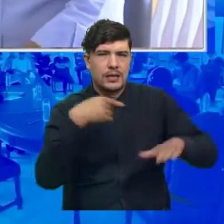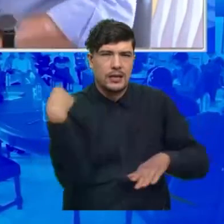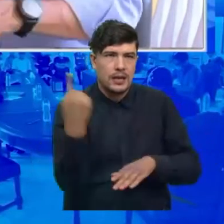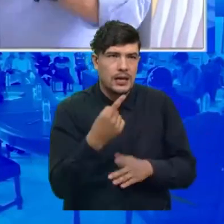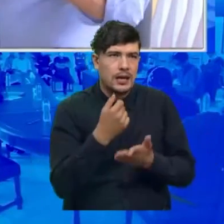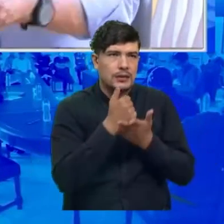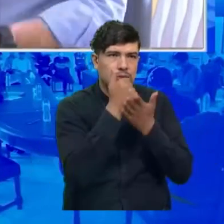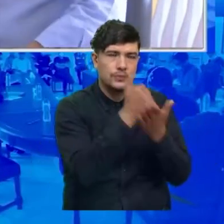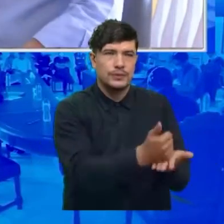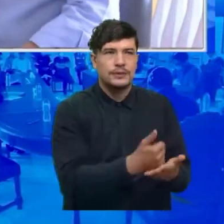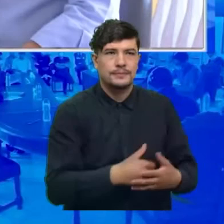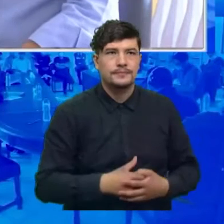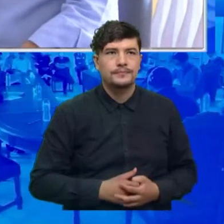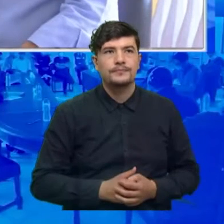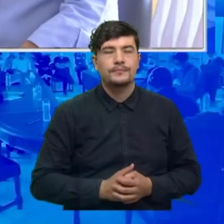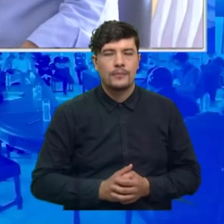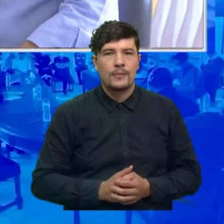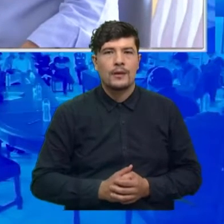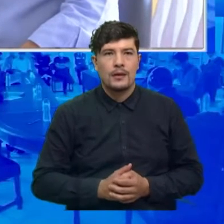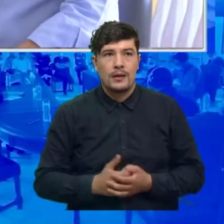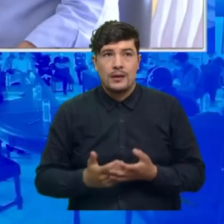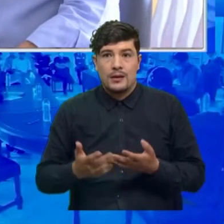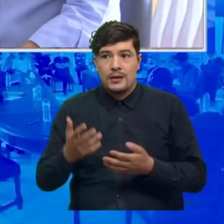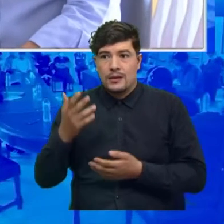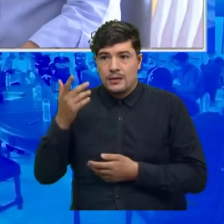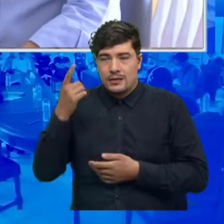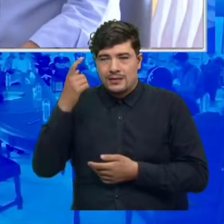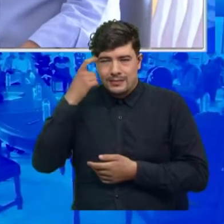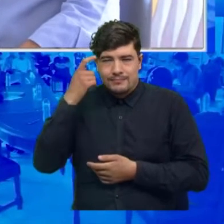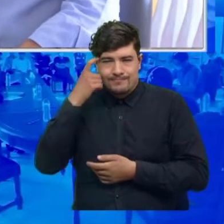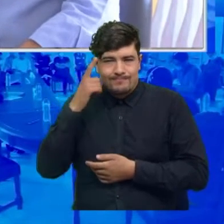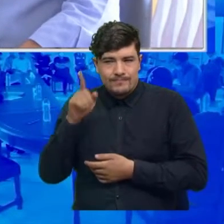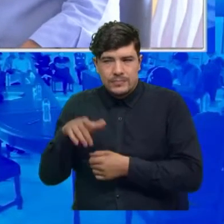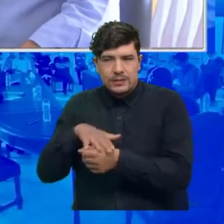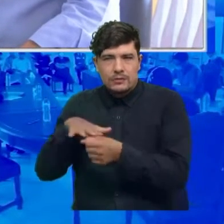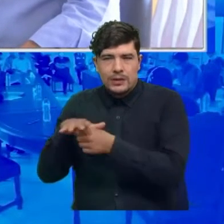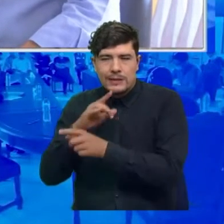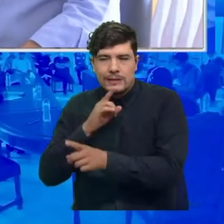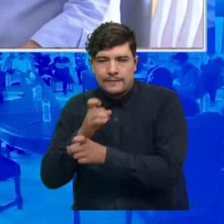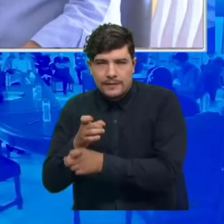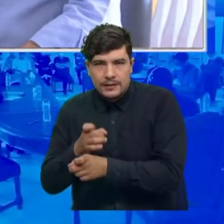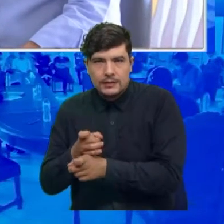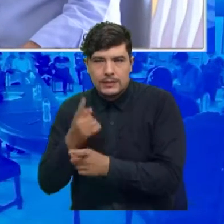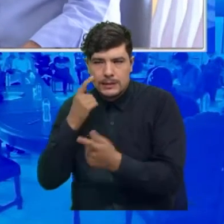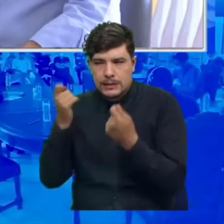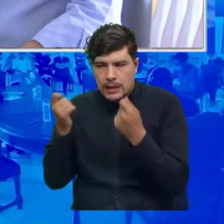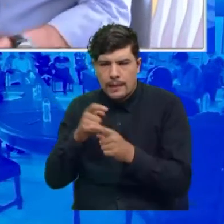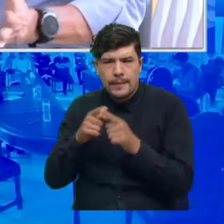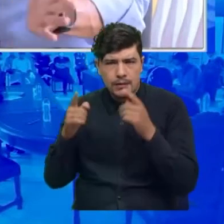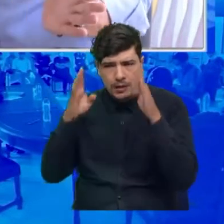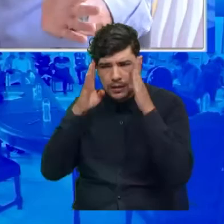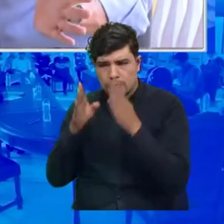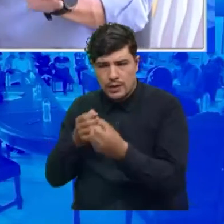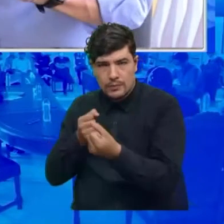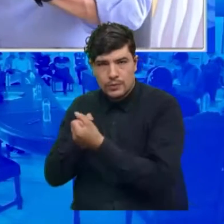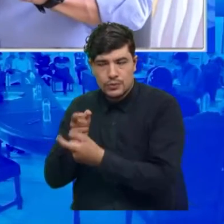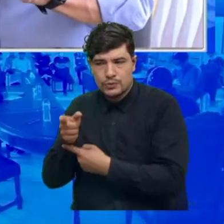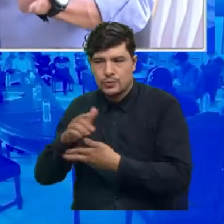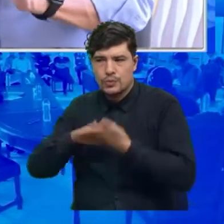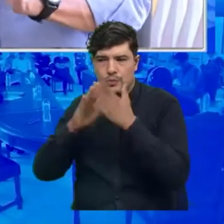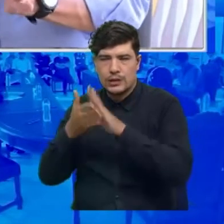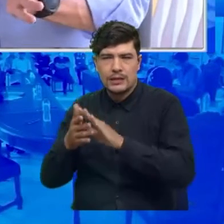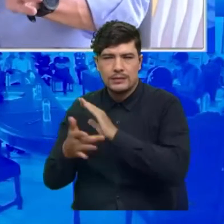ayudar pues desde luego pues son situaciones complejas difíciles también pero hemos estado ahí trabajando atendiendo y no sólo